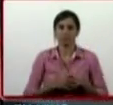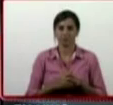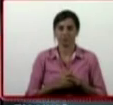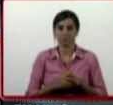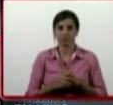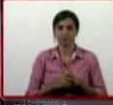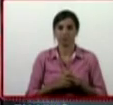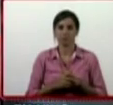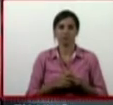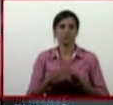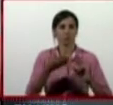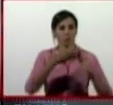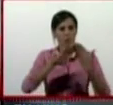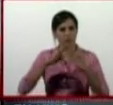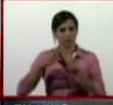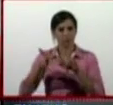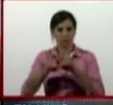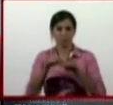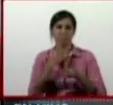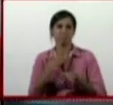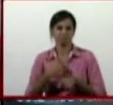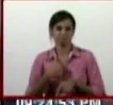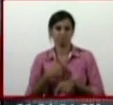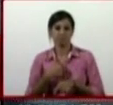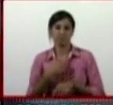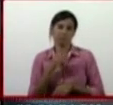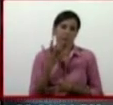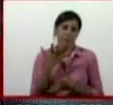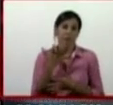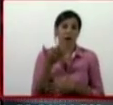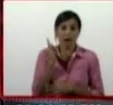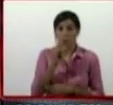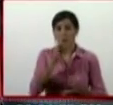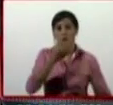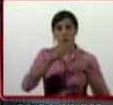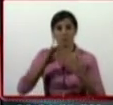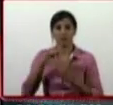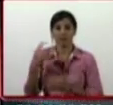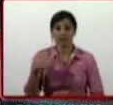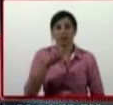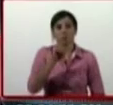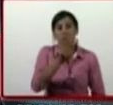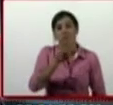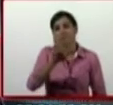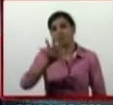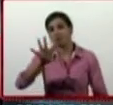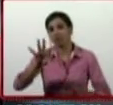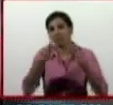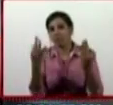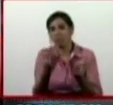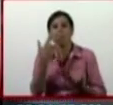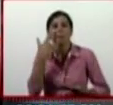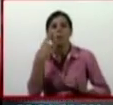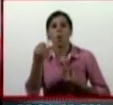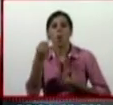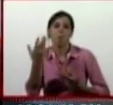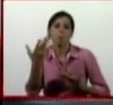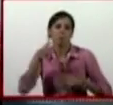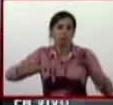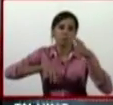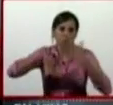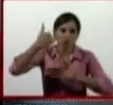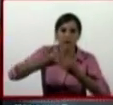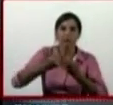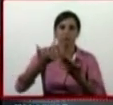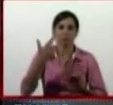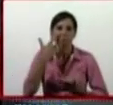hay una comunidad, como me decían, de 234 familias, bueno, vamos a ver en qué estado está el proyecto. Y